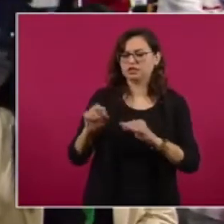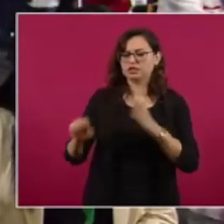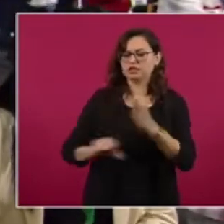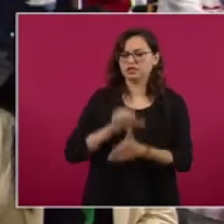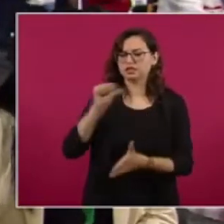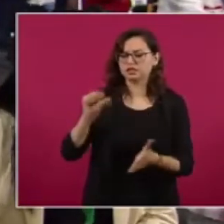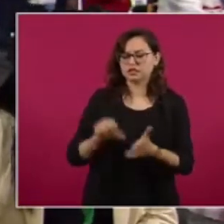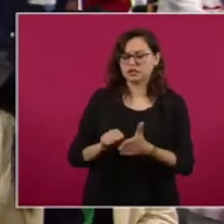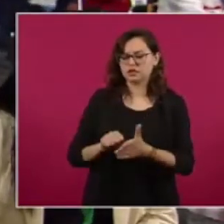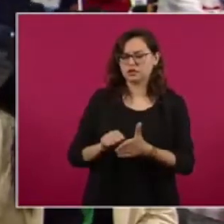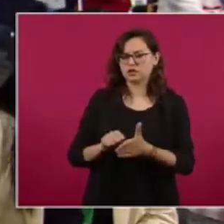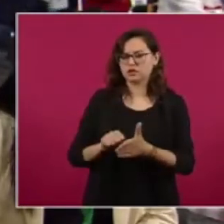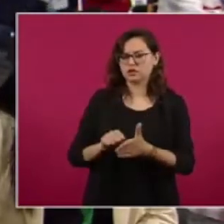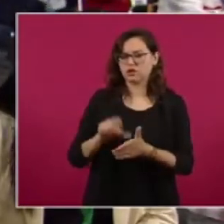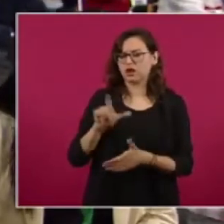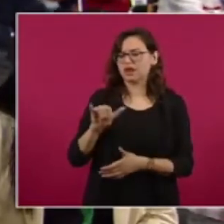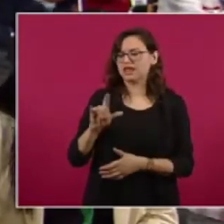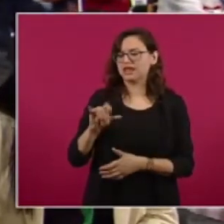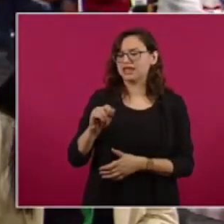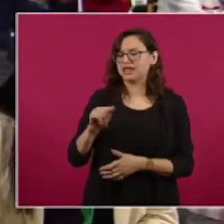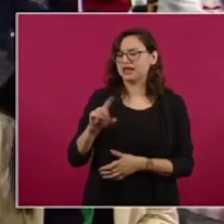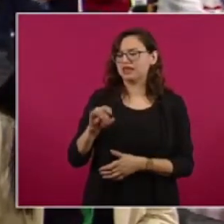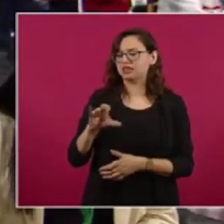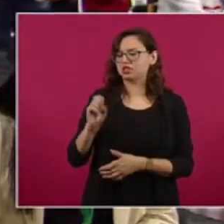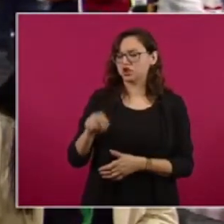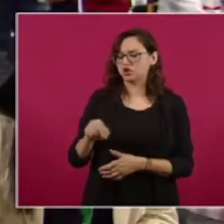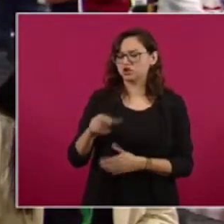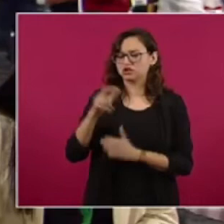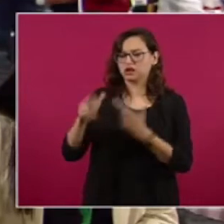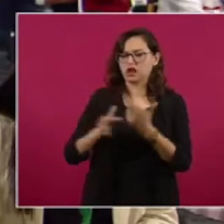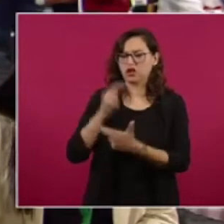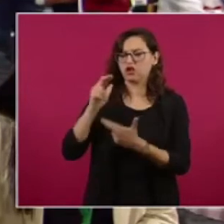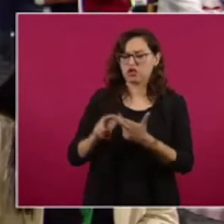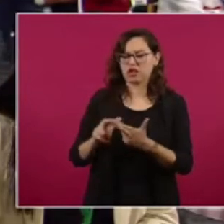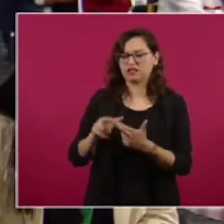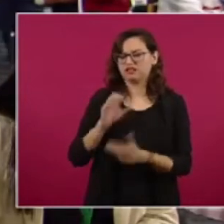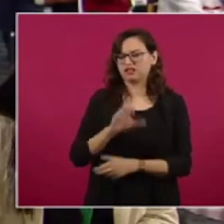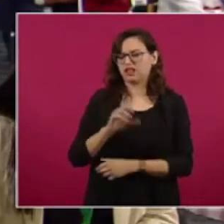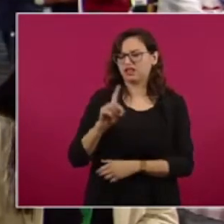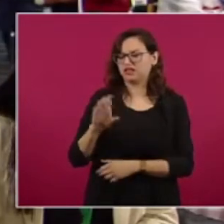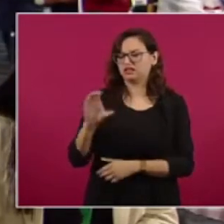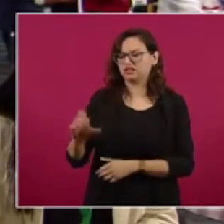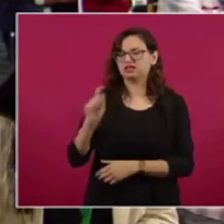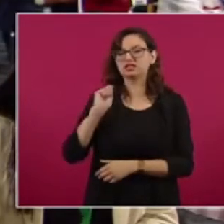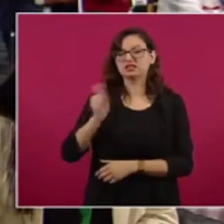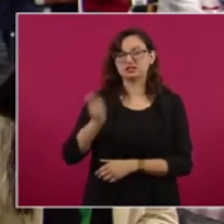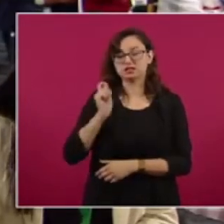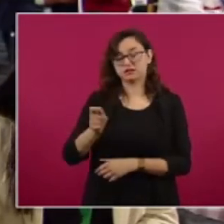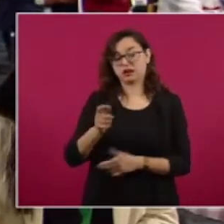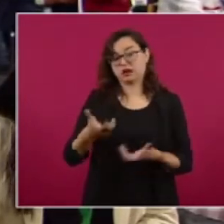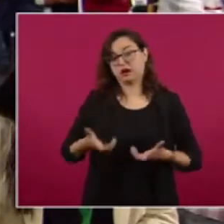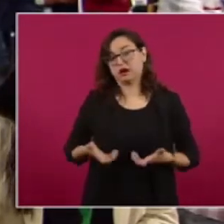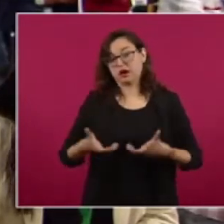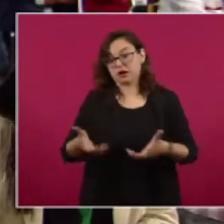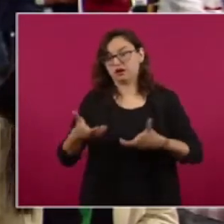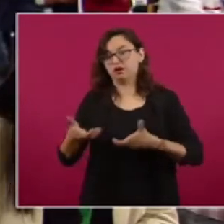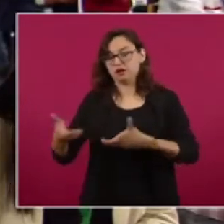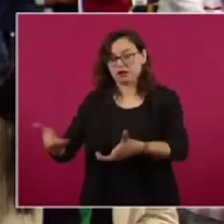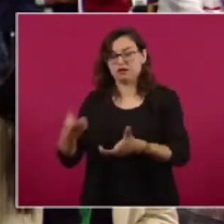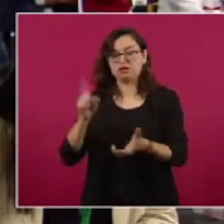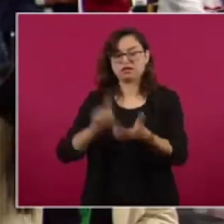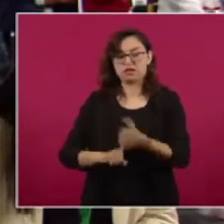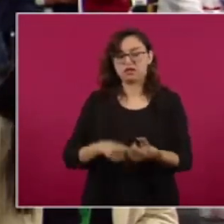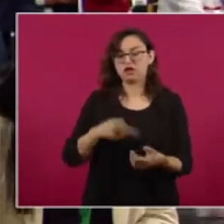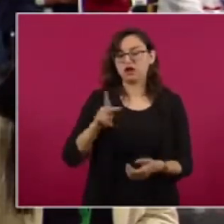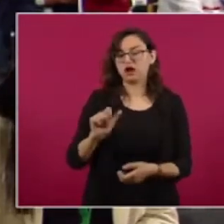llaman CLC, que se dedica a evaluar el trabajo del personal que maneja los ingresos de cada caseta de cobro en Capufe. Yo sé que el lunes tocó